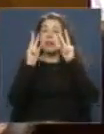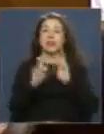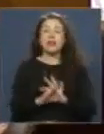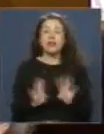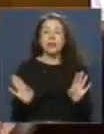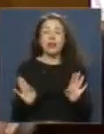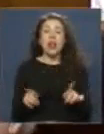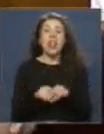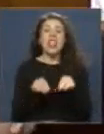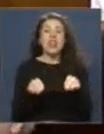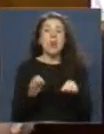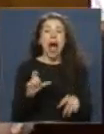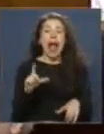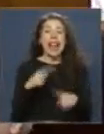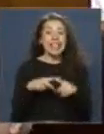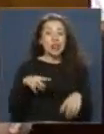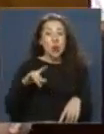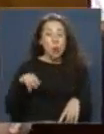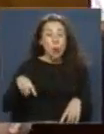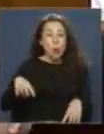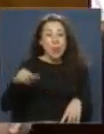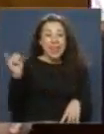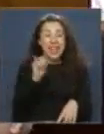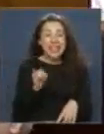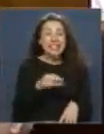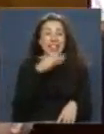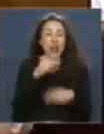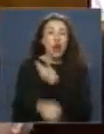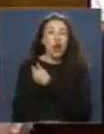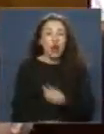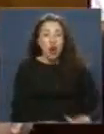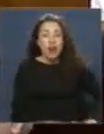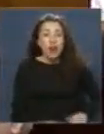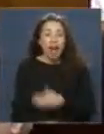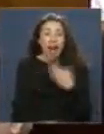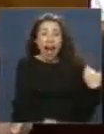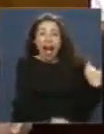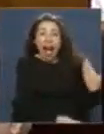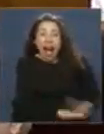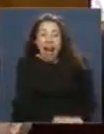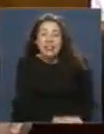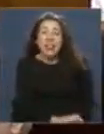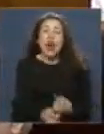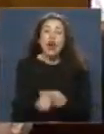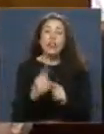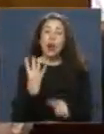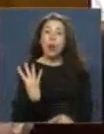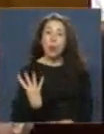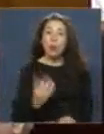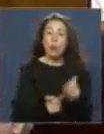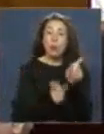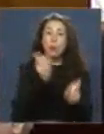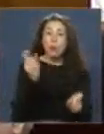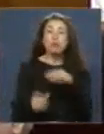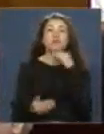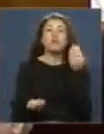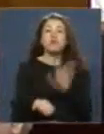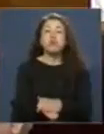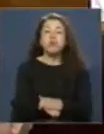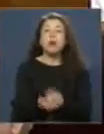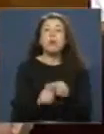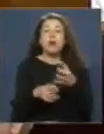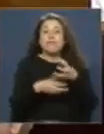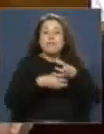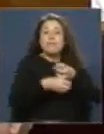como ocurrió con Alex Núñez, según ha reconocido el gobierno hasta ahora, otras 4 personas han muerto por la